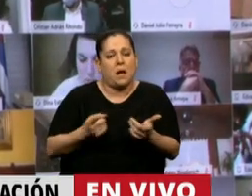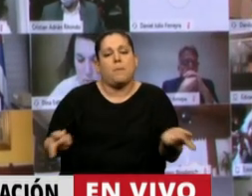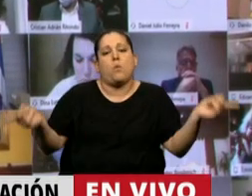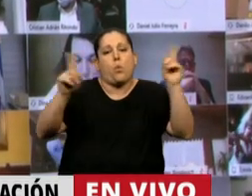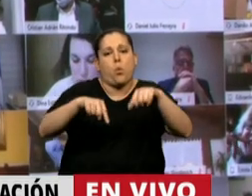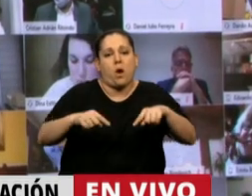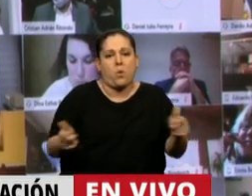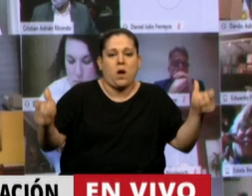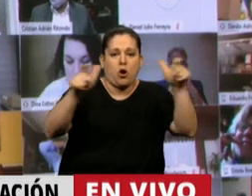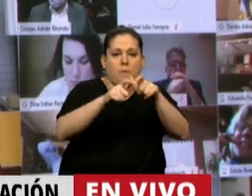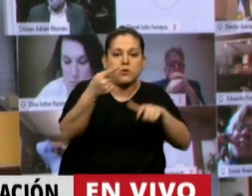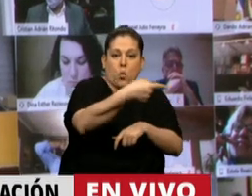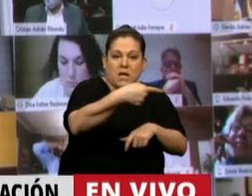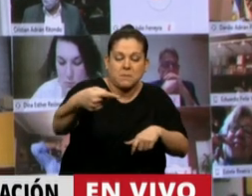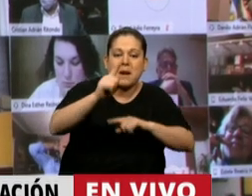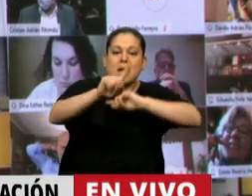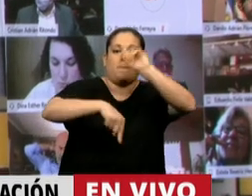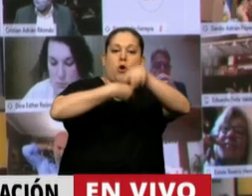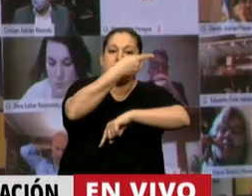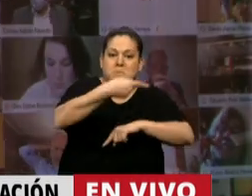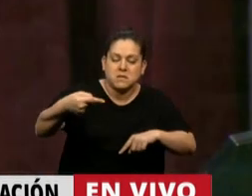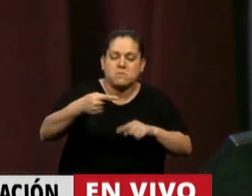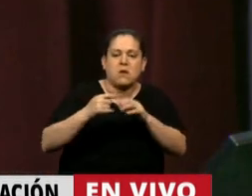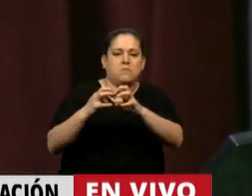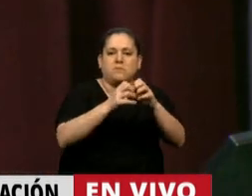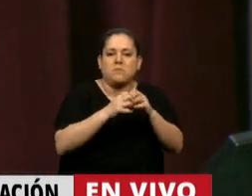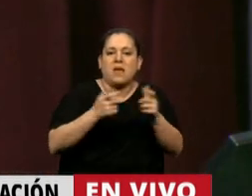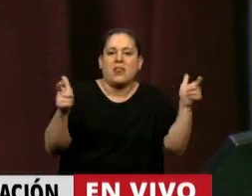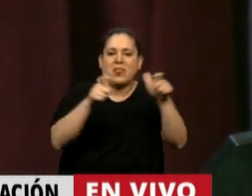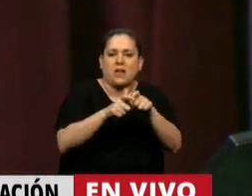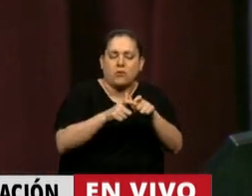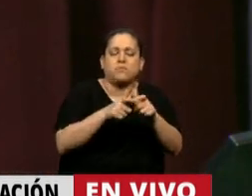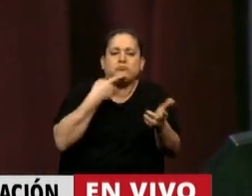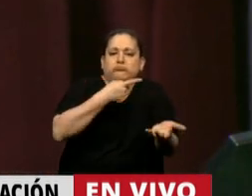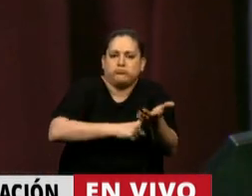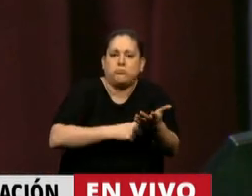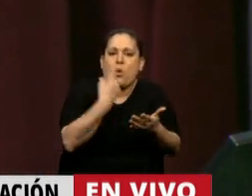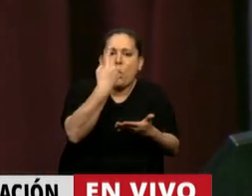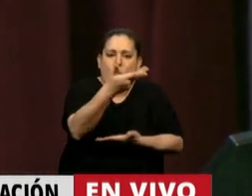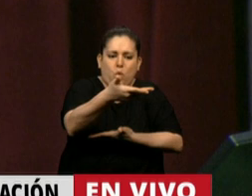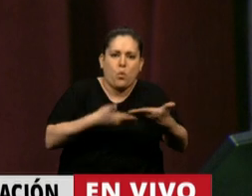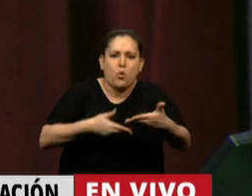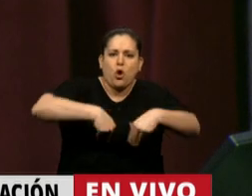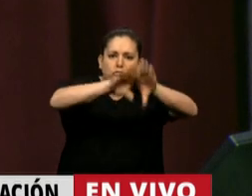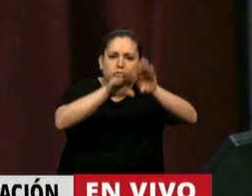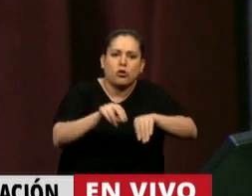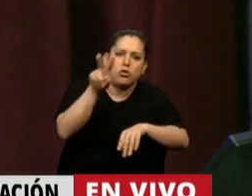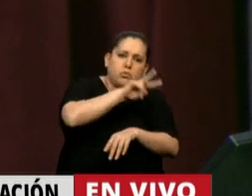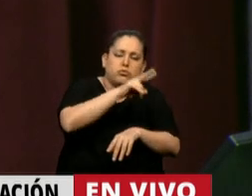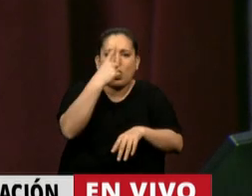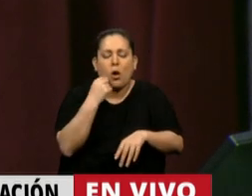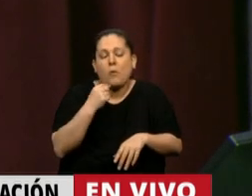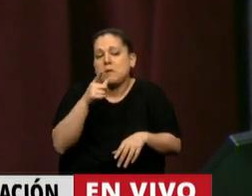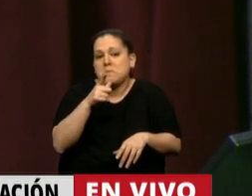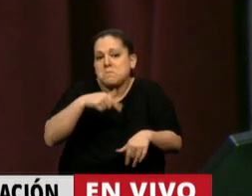nuevamente una semana y que la semana que viene lo tratemos con un dictamen de consenso de todos los diputados Y diputadas si le parece